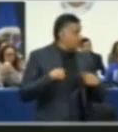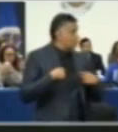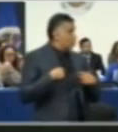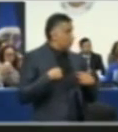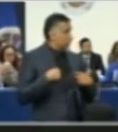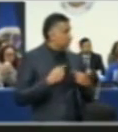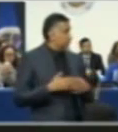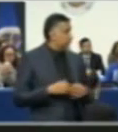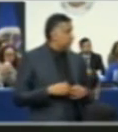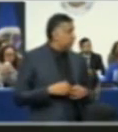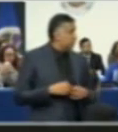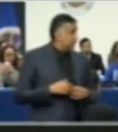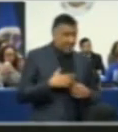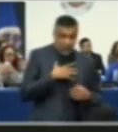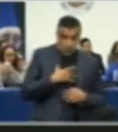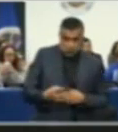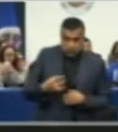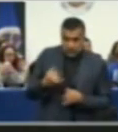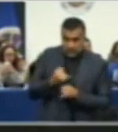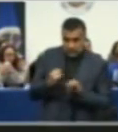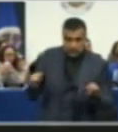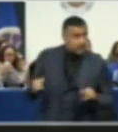tengo. Y te gusta así.